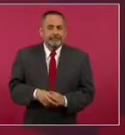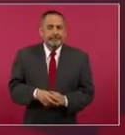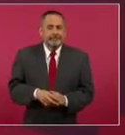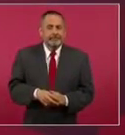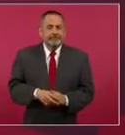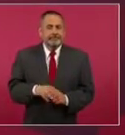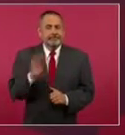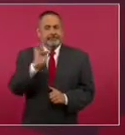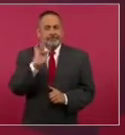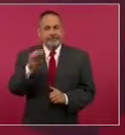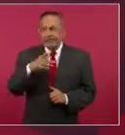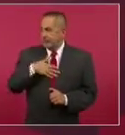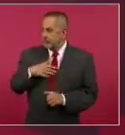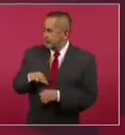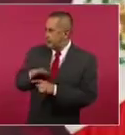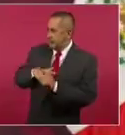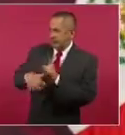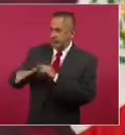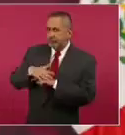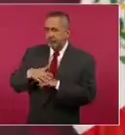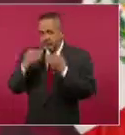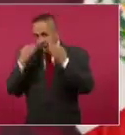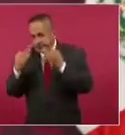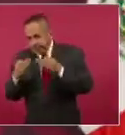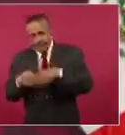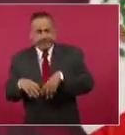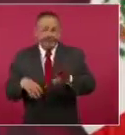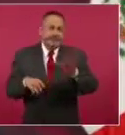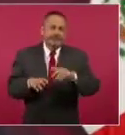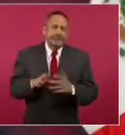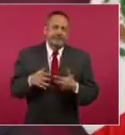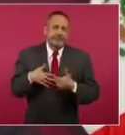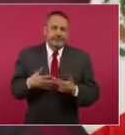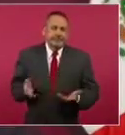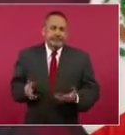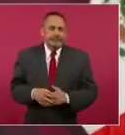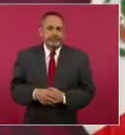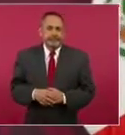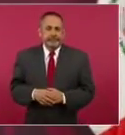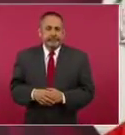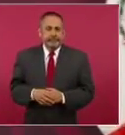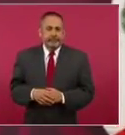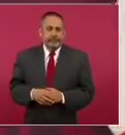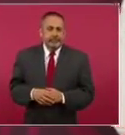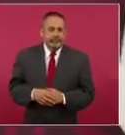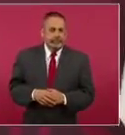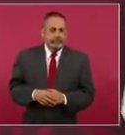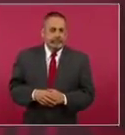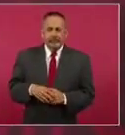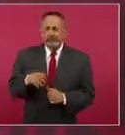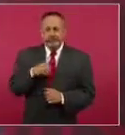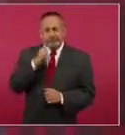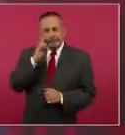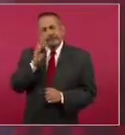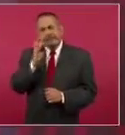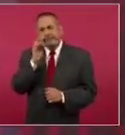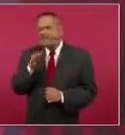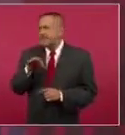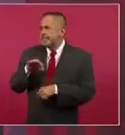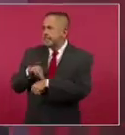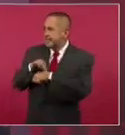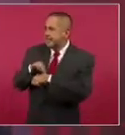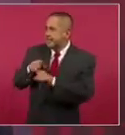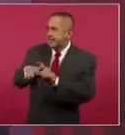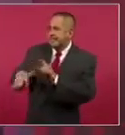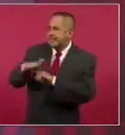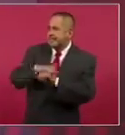en la realidad que vivo, ¿no? Ya no me hace falta más